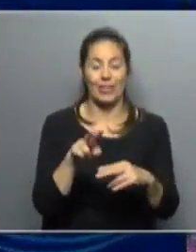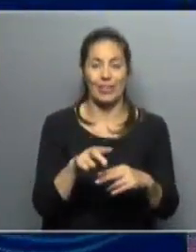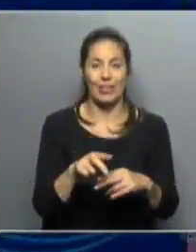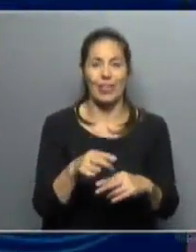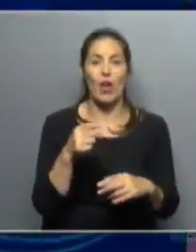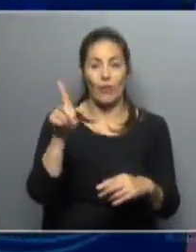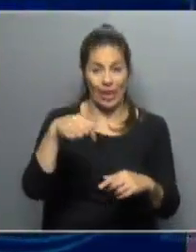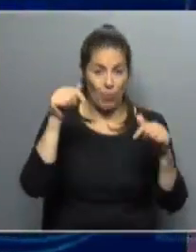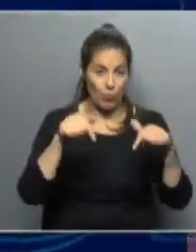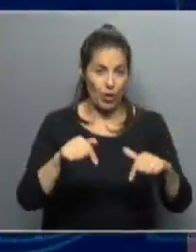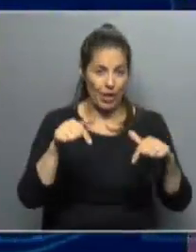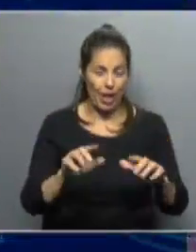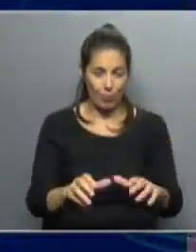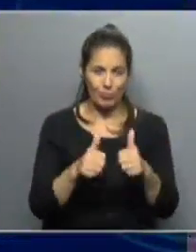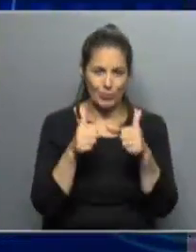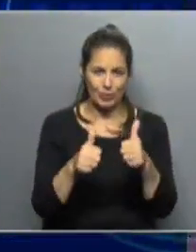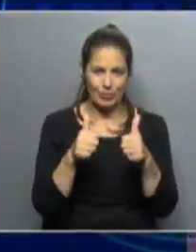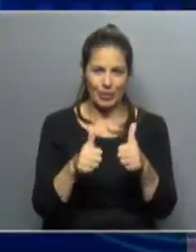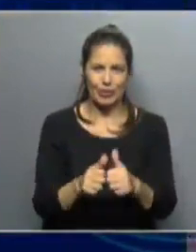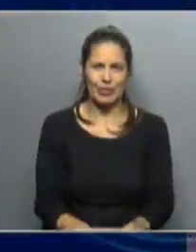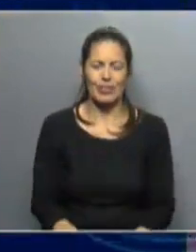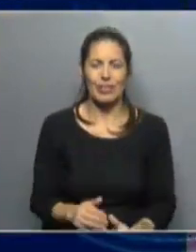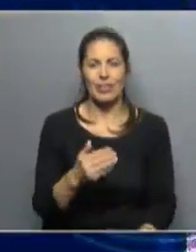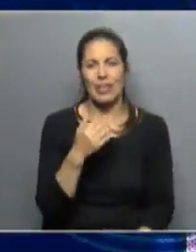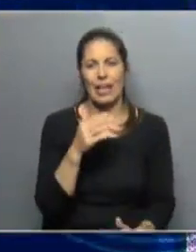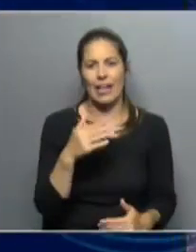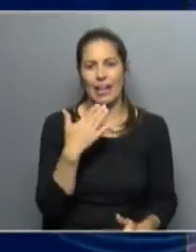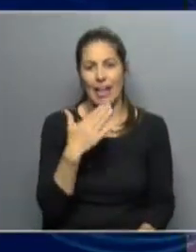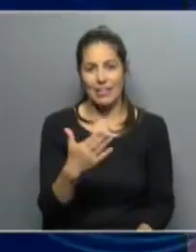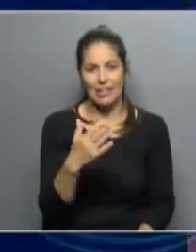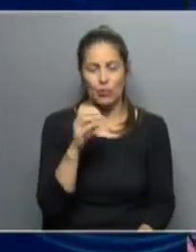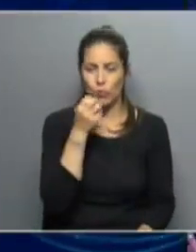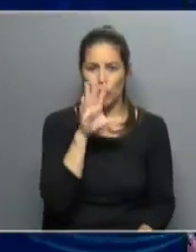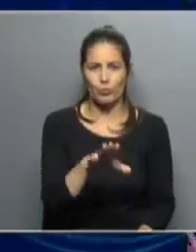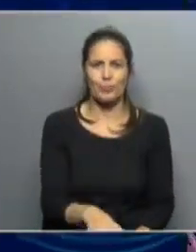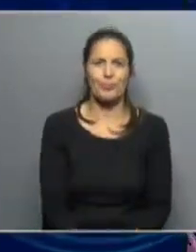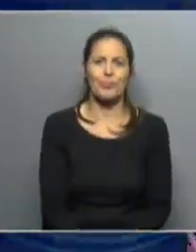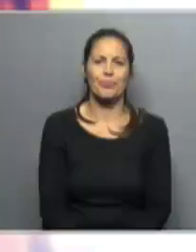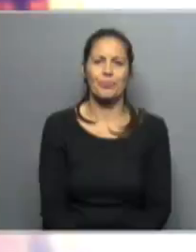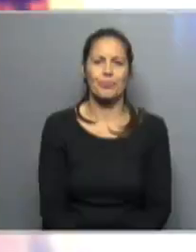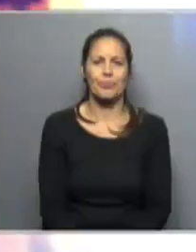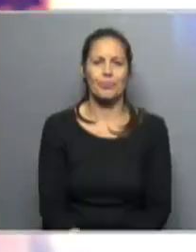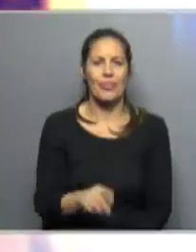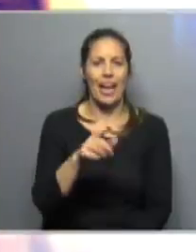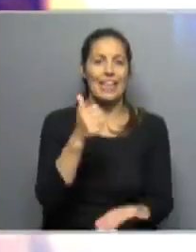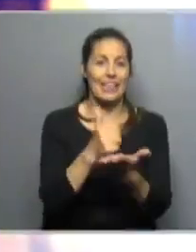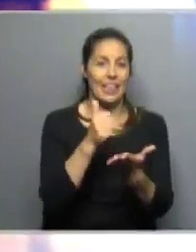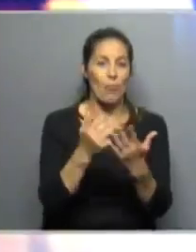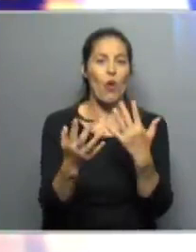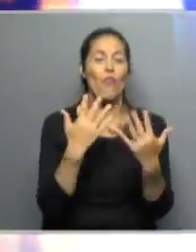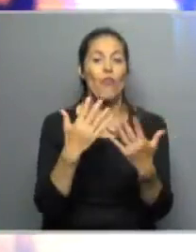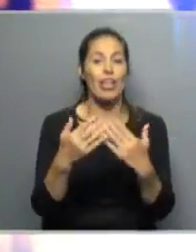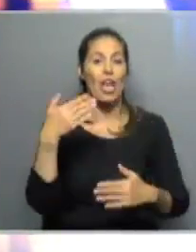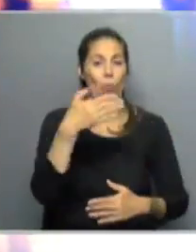por acá. Muy bien, muy bien. Muchas gracias. Volvemos. Besote, vamos arriba. Ahí estábamos en la Feria del Buceo, que